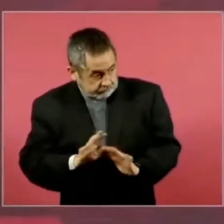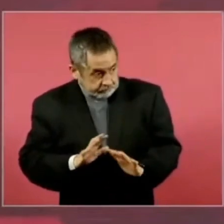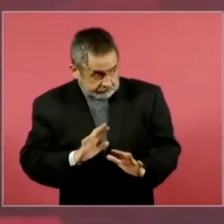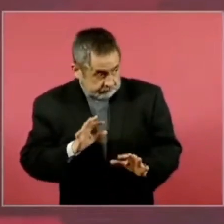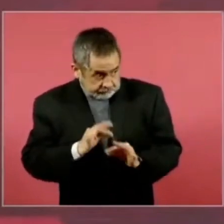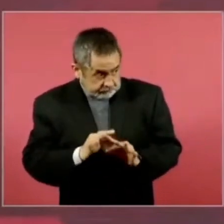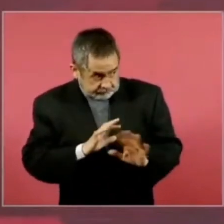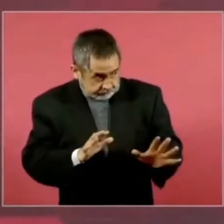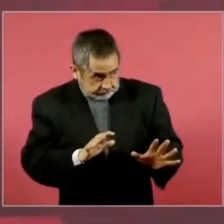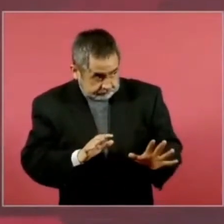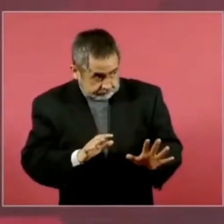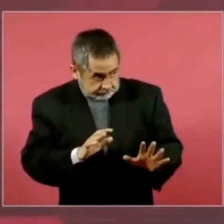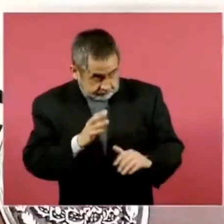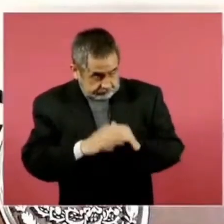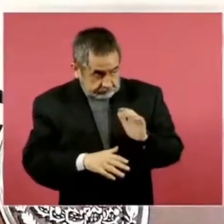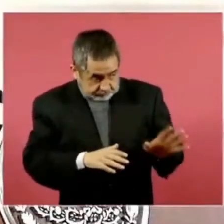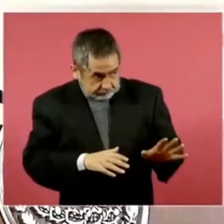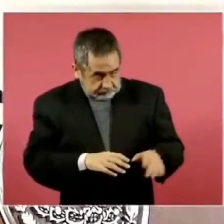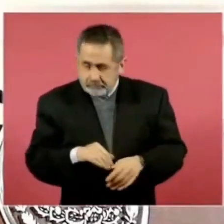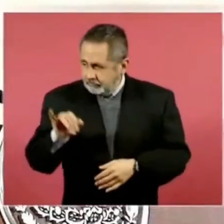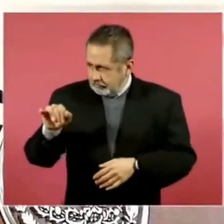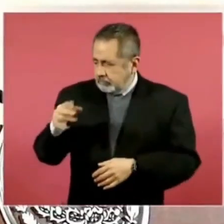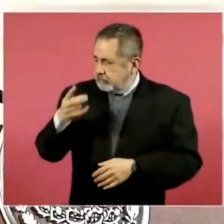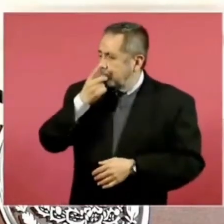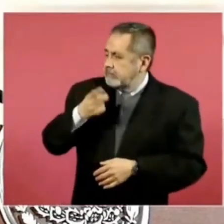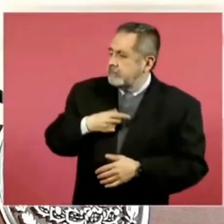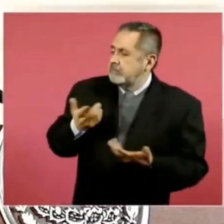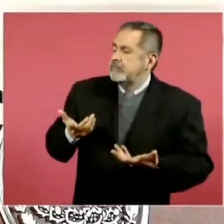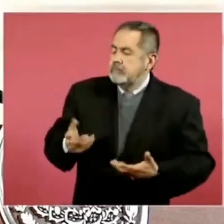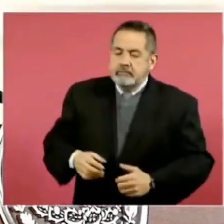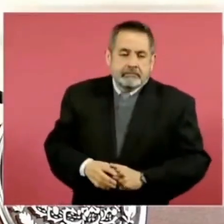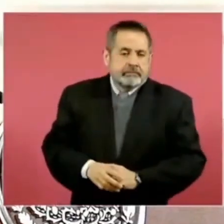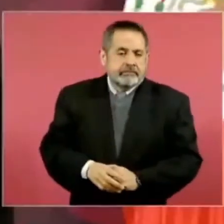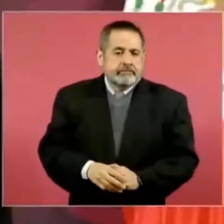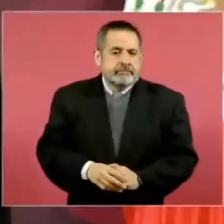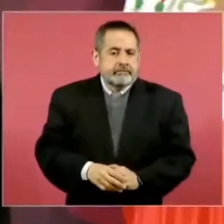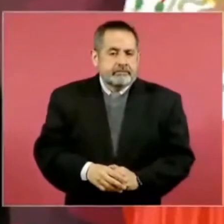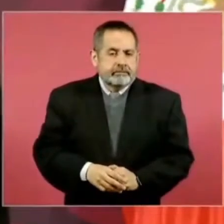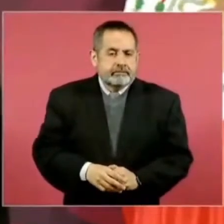sí, presidente, no se quedan así, sí, presidente.